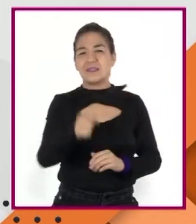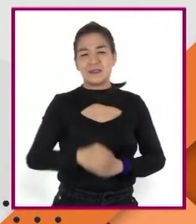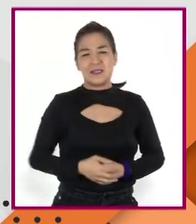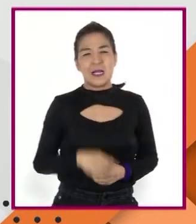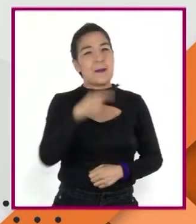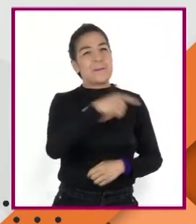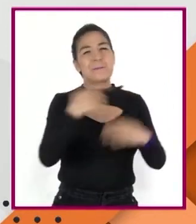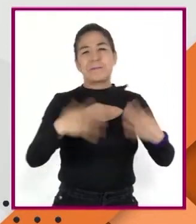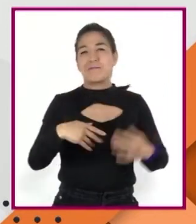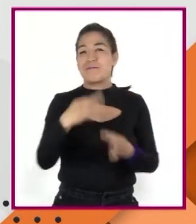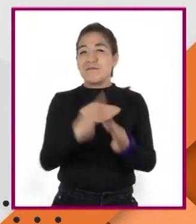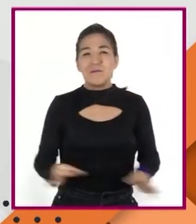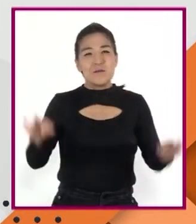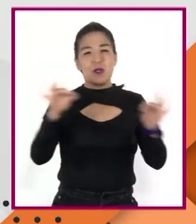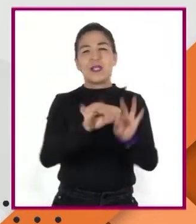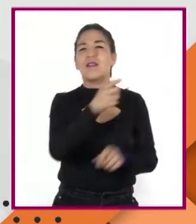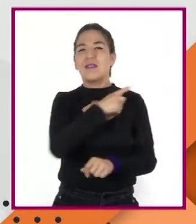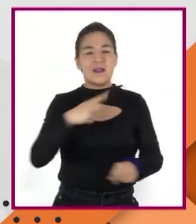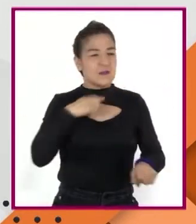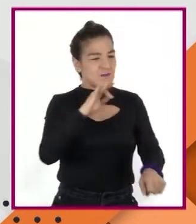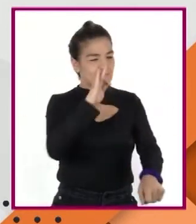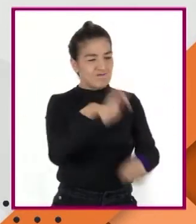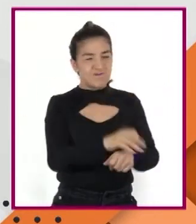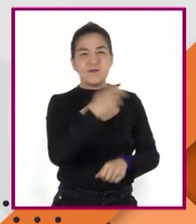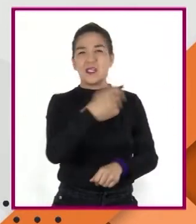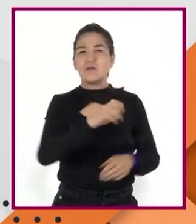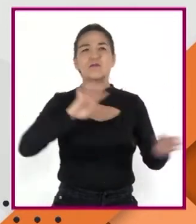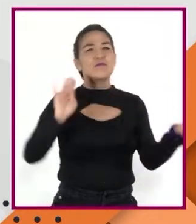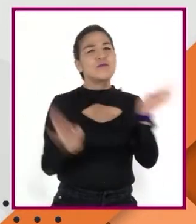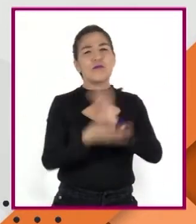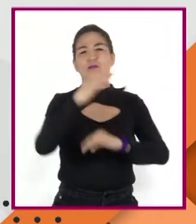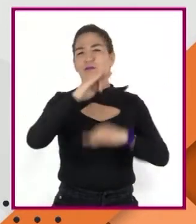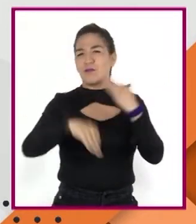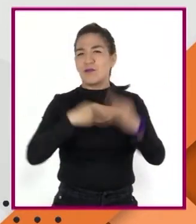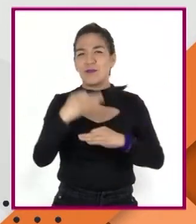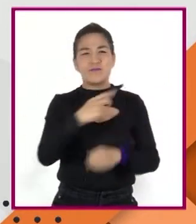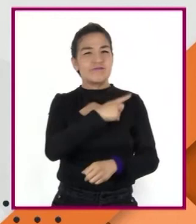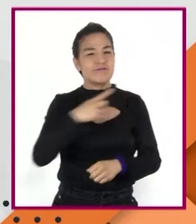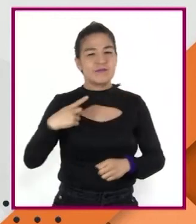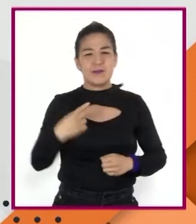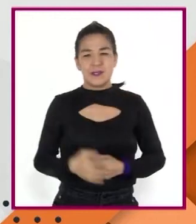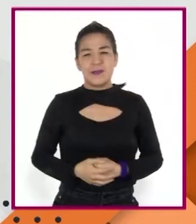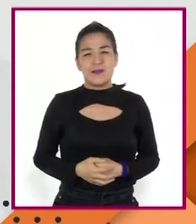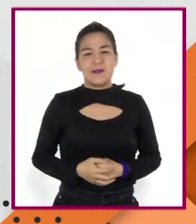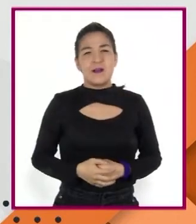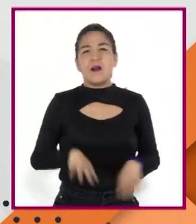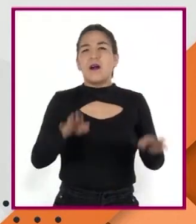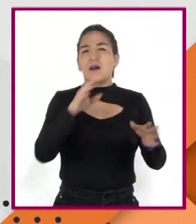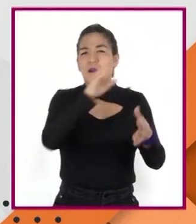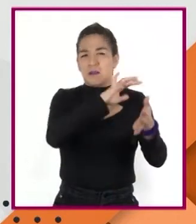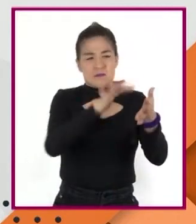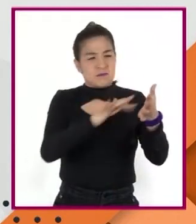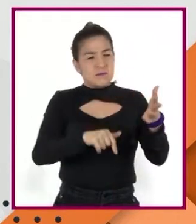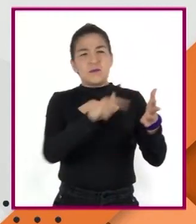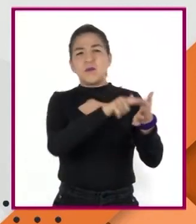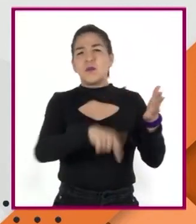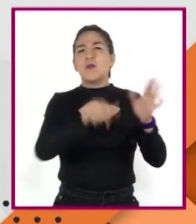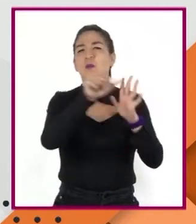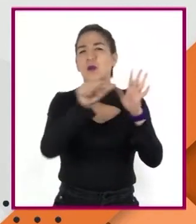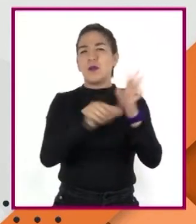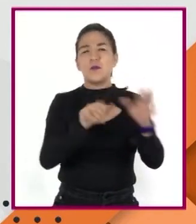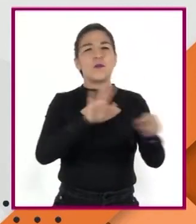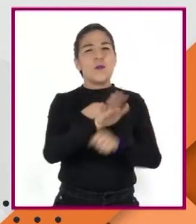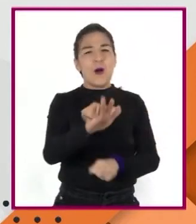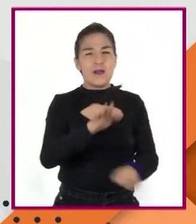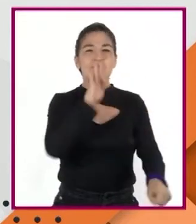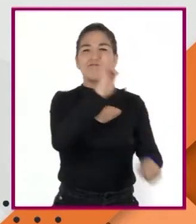son fundamentales y deben protegerse en el mundo entero. Entre los artículos de la Declaración se defienden los